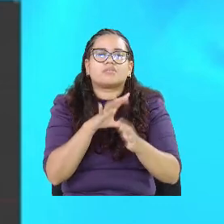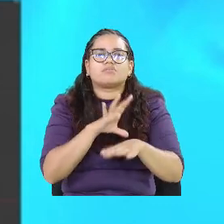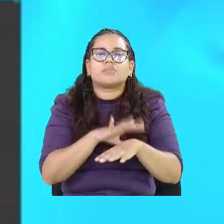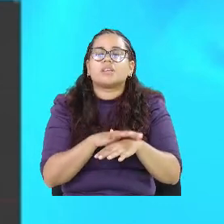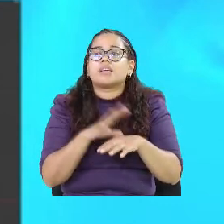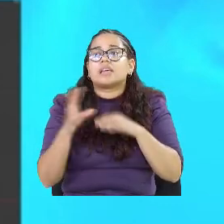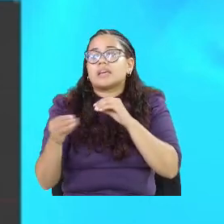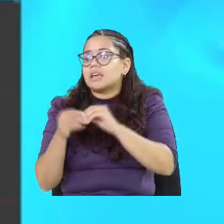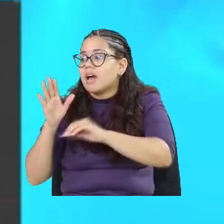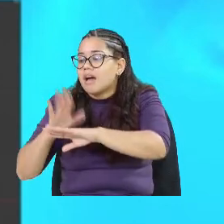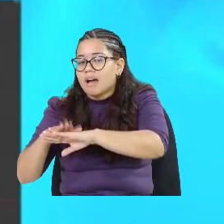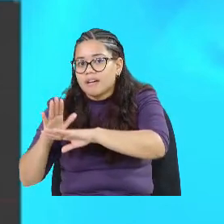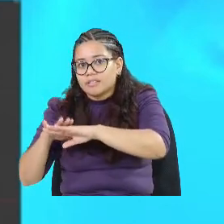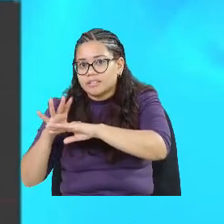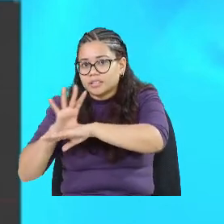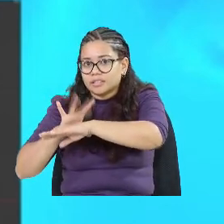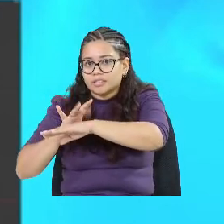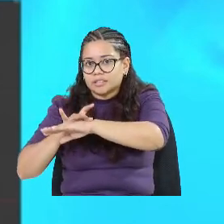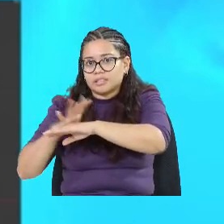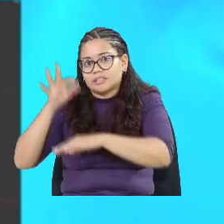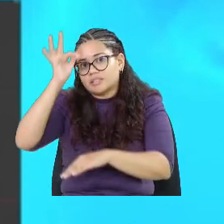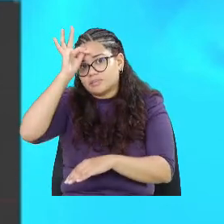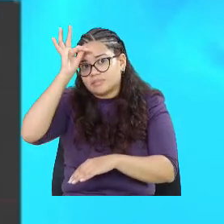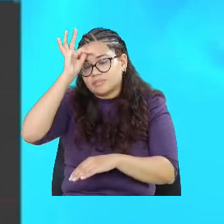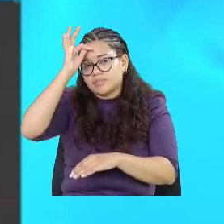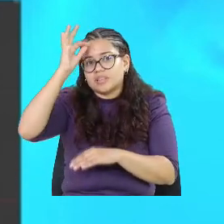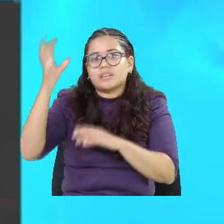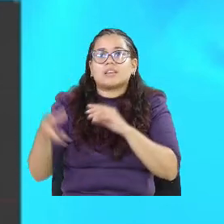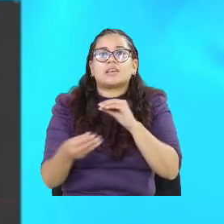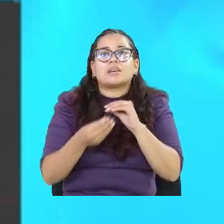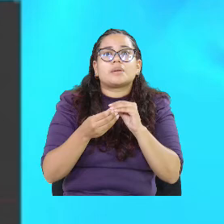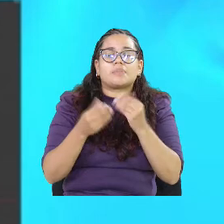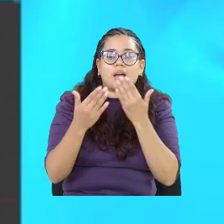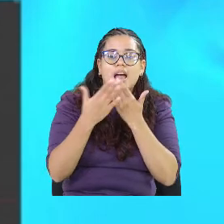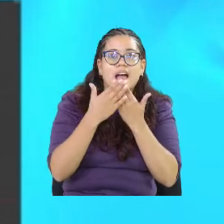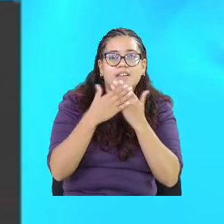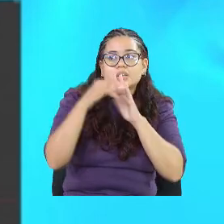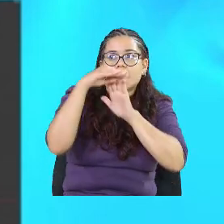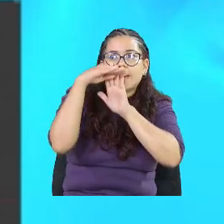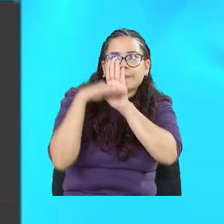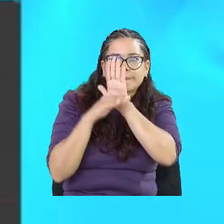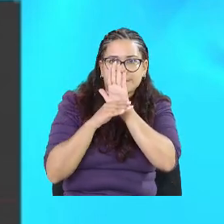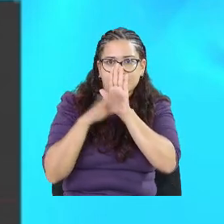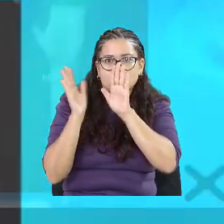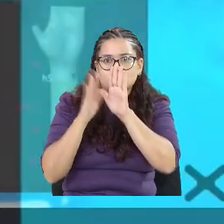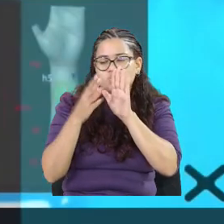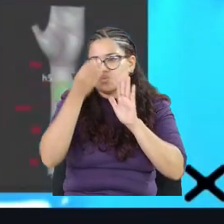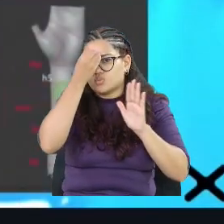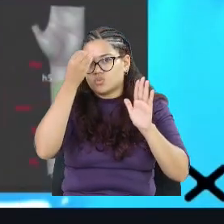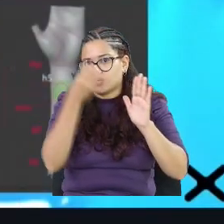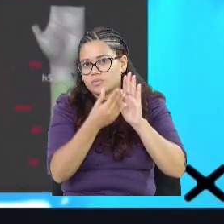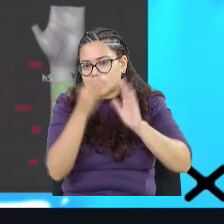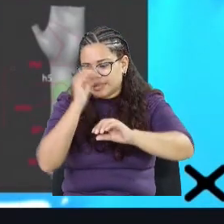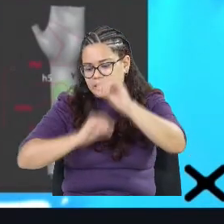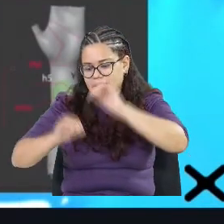crea un parámetro en el que el diseño debe obedecer esos parámetros, esas